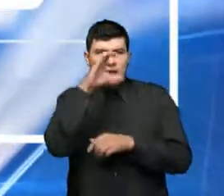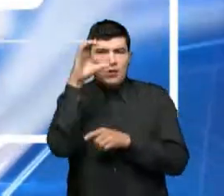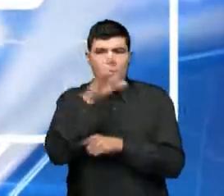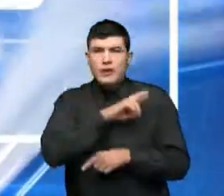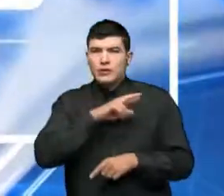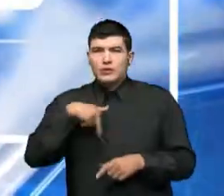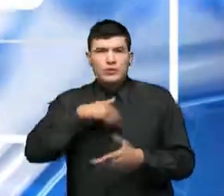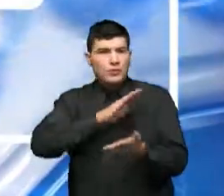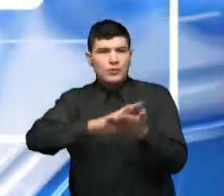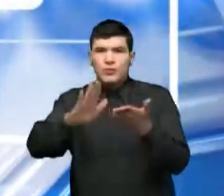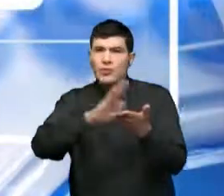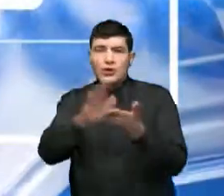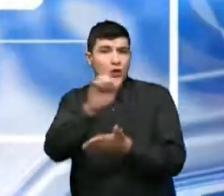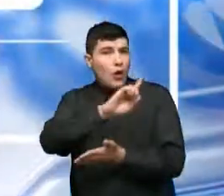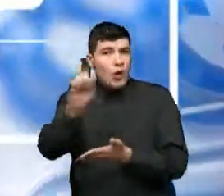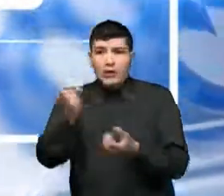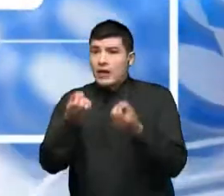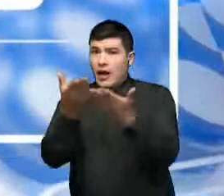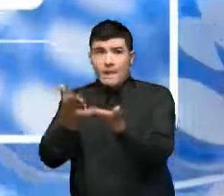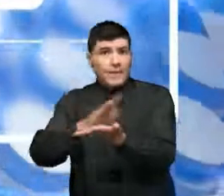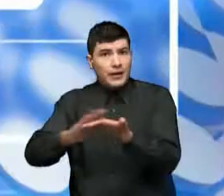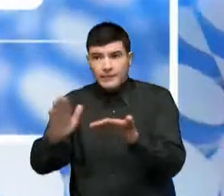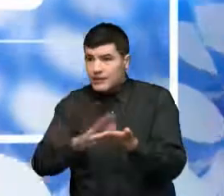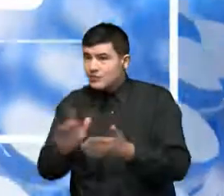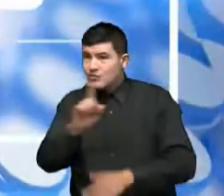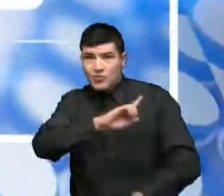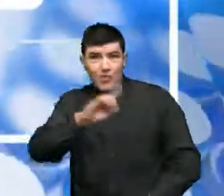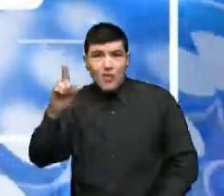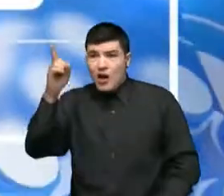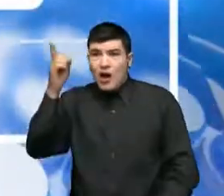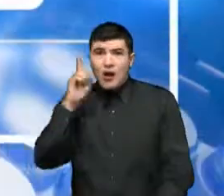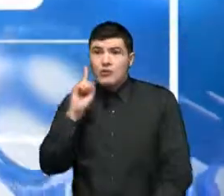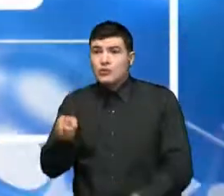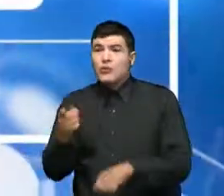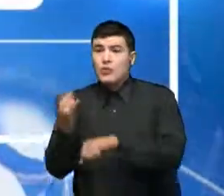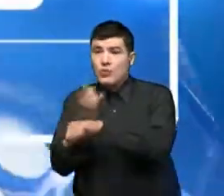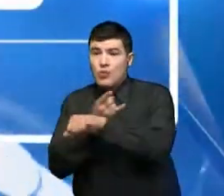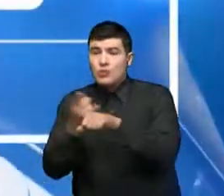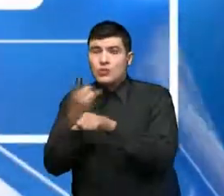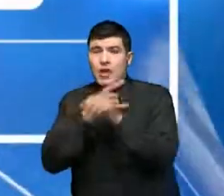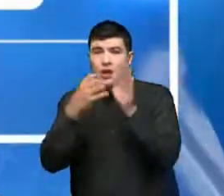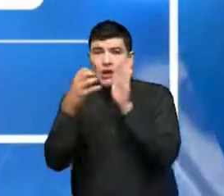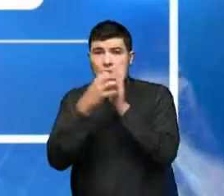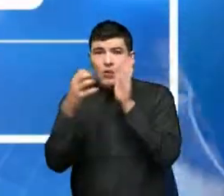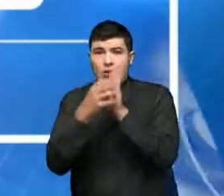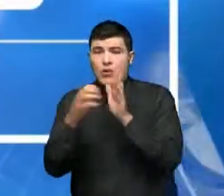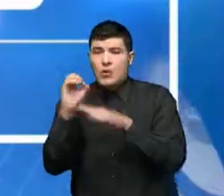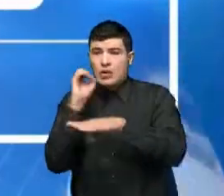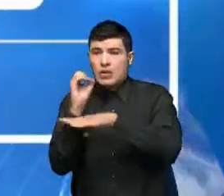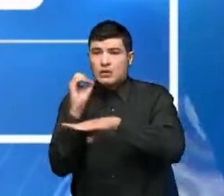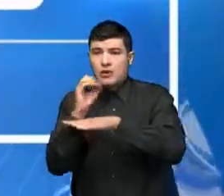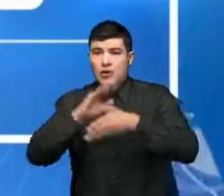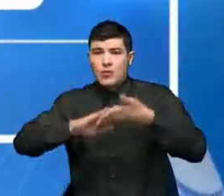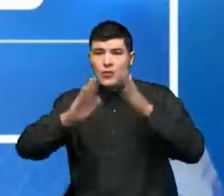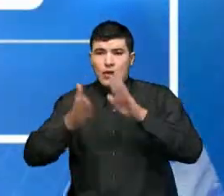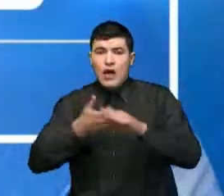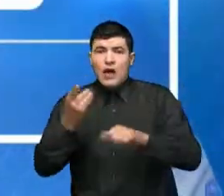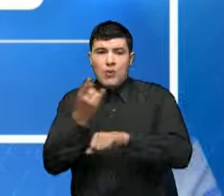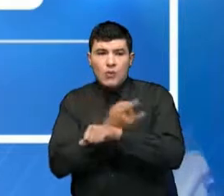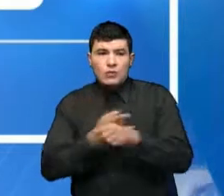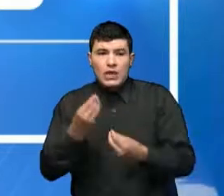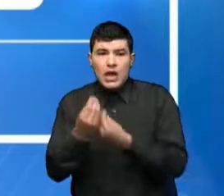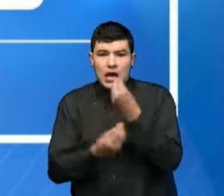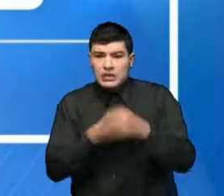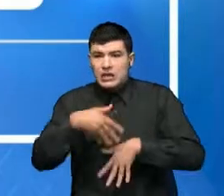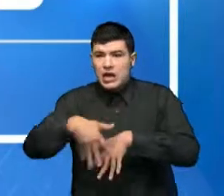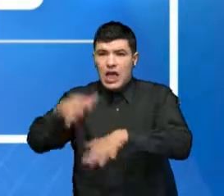autorizado ni autorizamos utilizar los logos de la organización comunal para protestas o